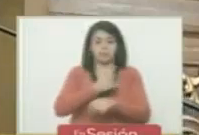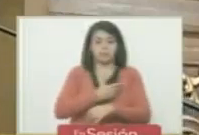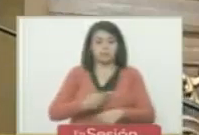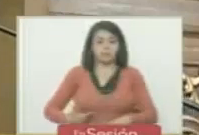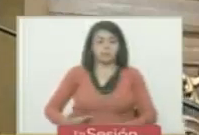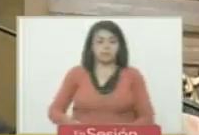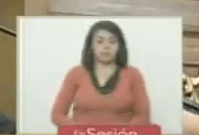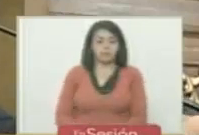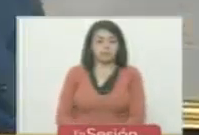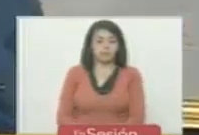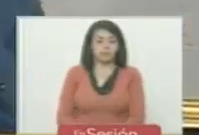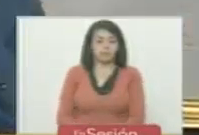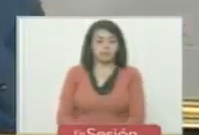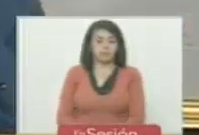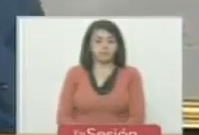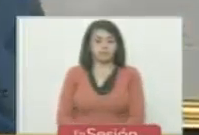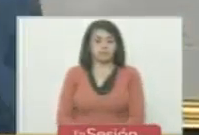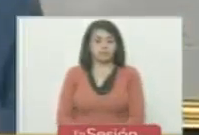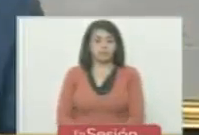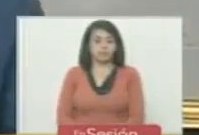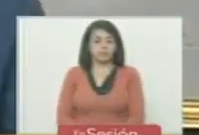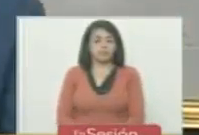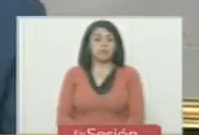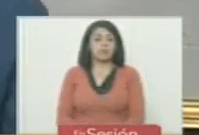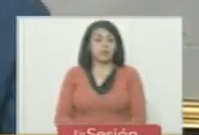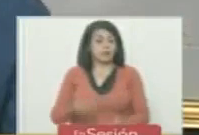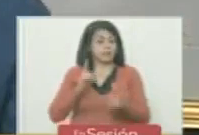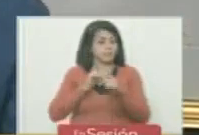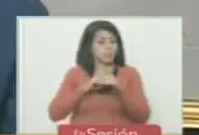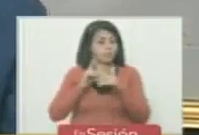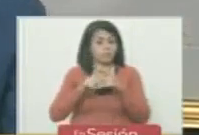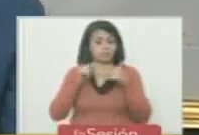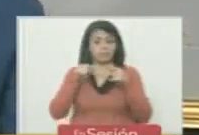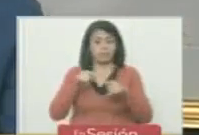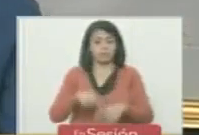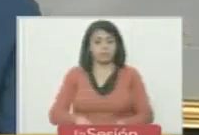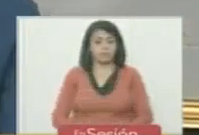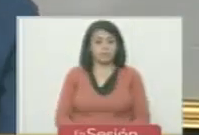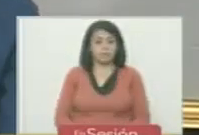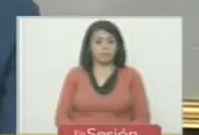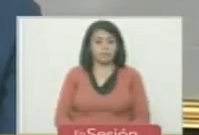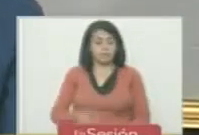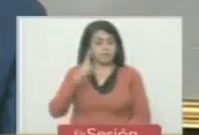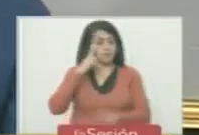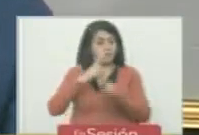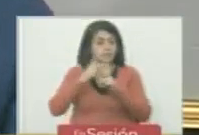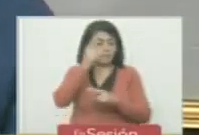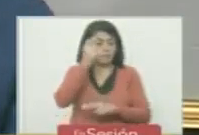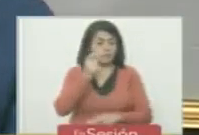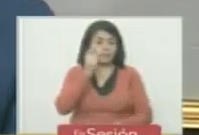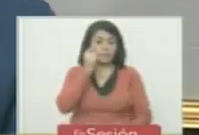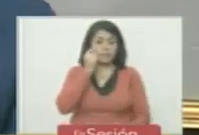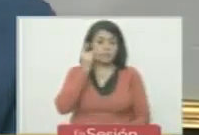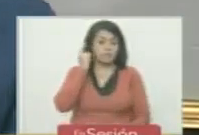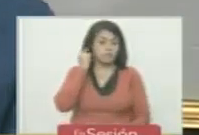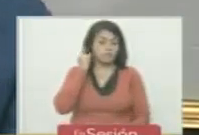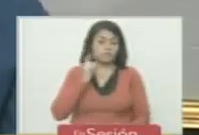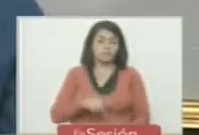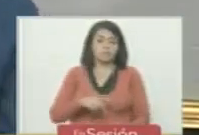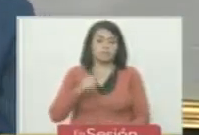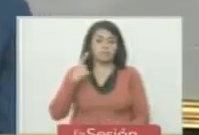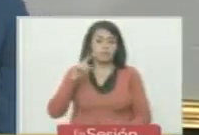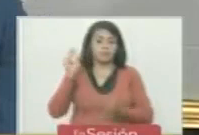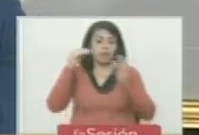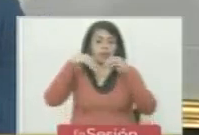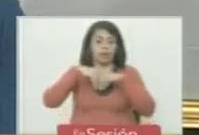señor presidente. En consideración, las honorables diputadas y los honorables diputados que estén